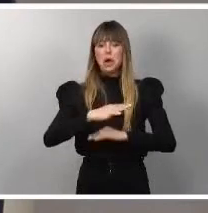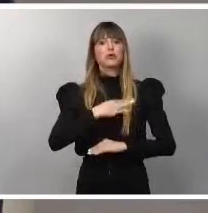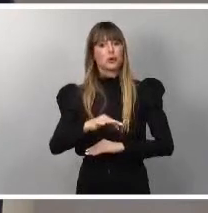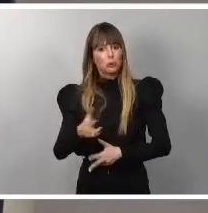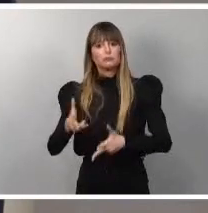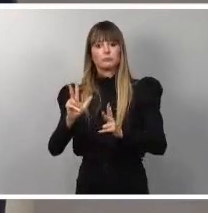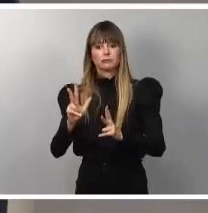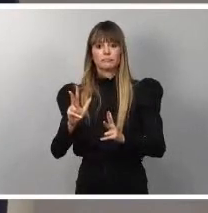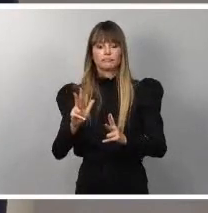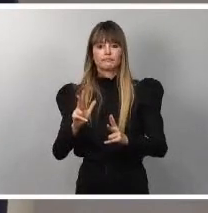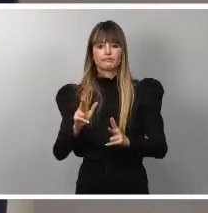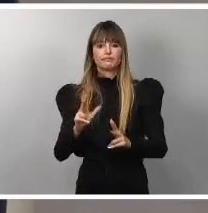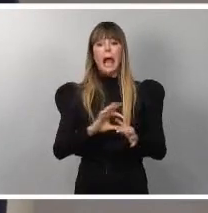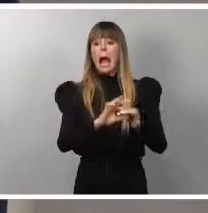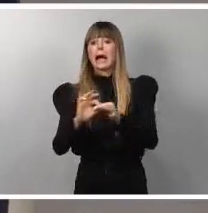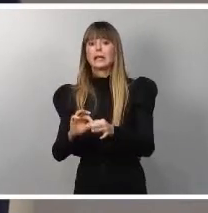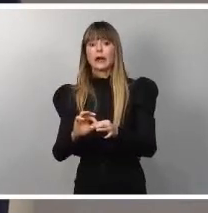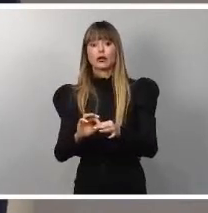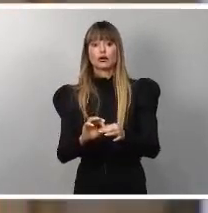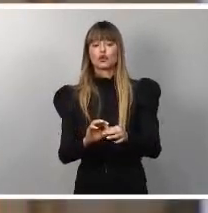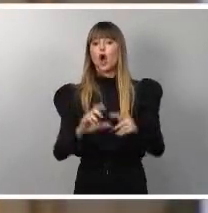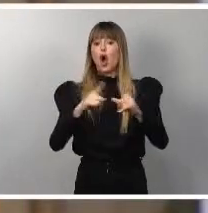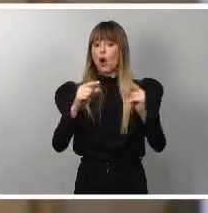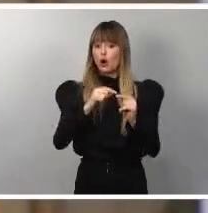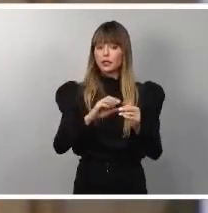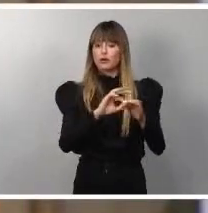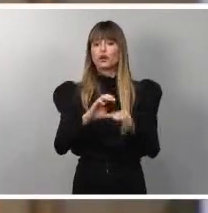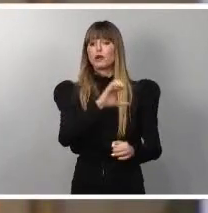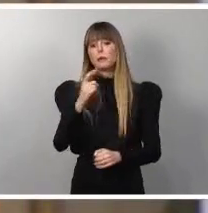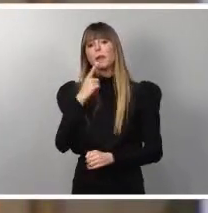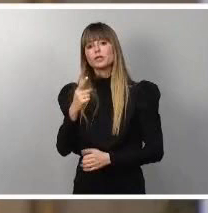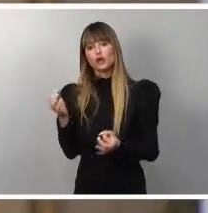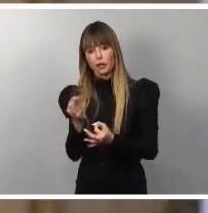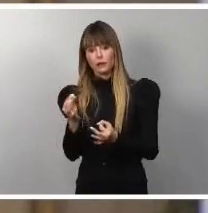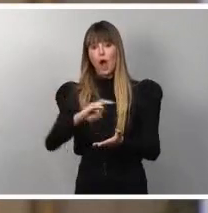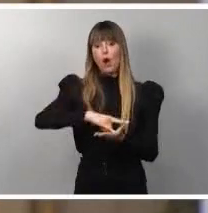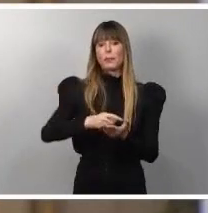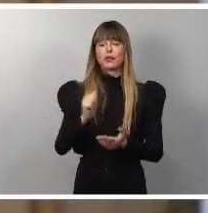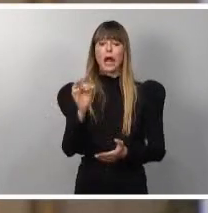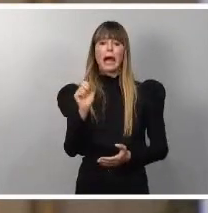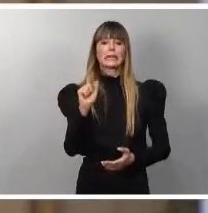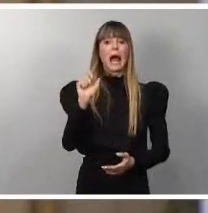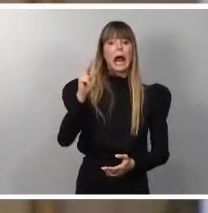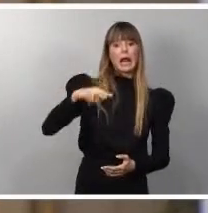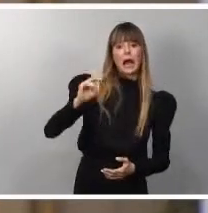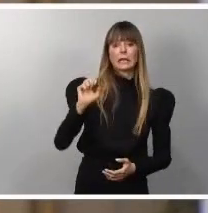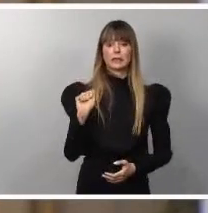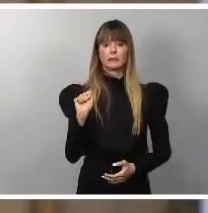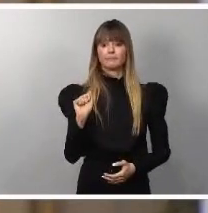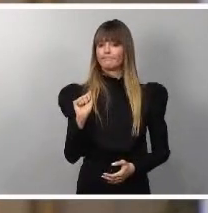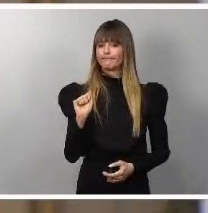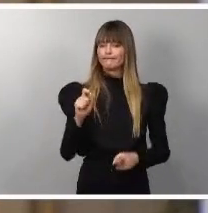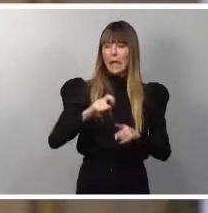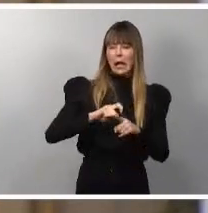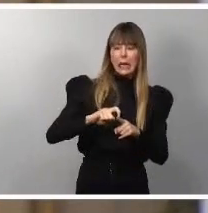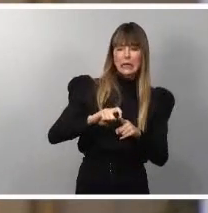hemos trasladado a nuestros aliados, tanto de la OTAN como de la Unión Europea, es que consideramos que la operación Atalanta no tiene las